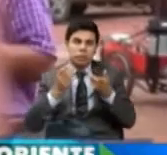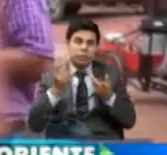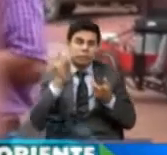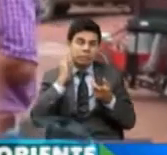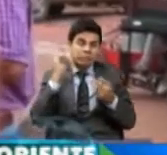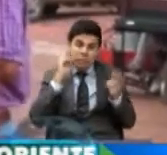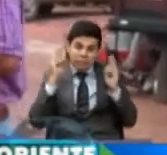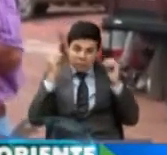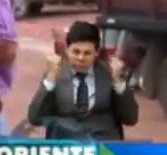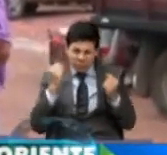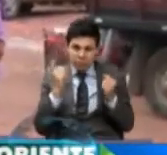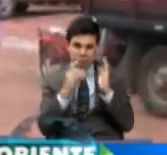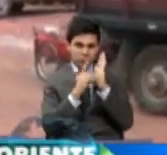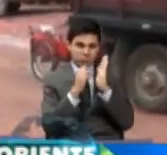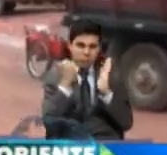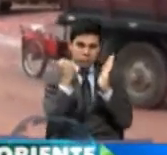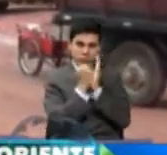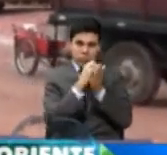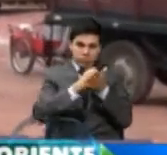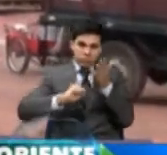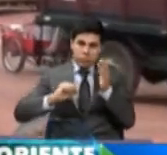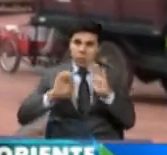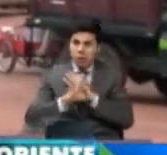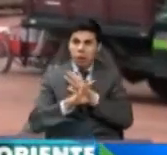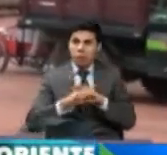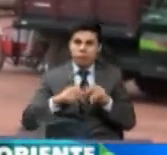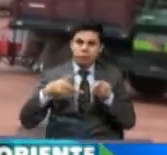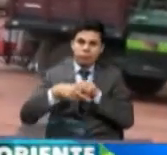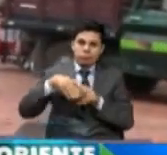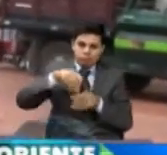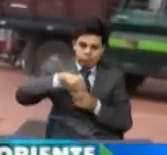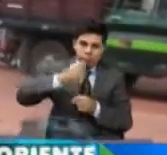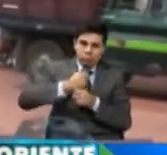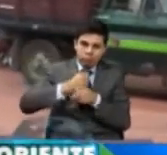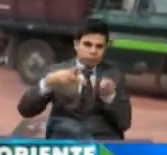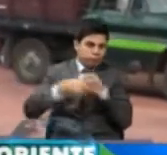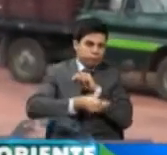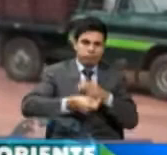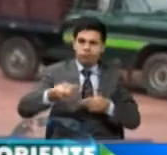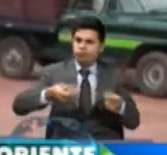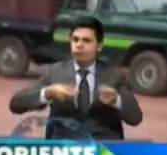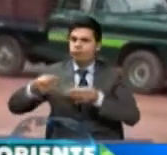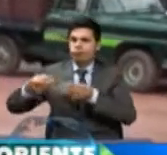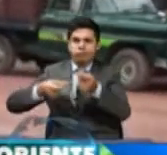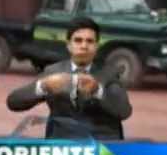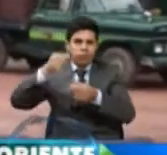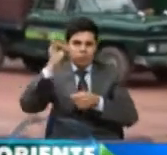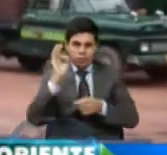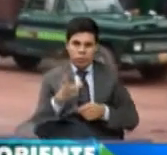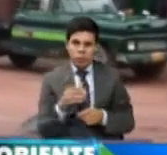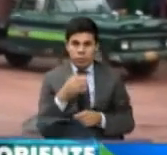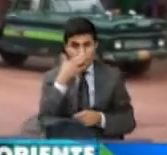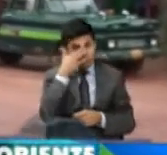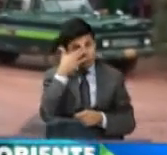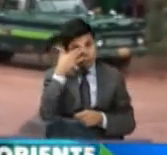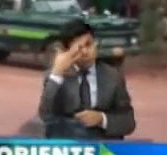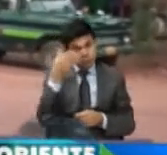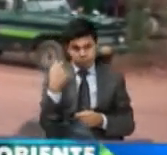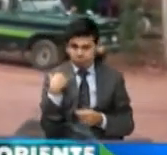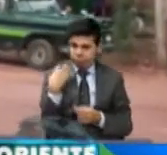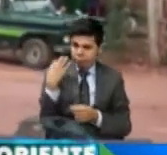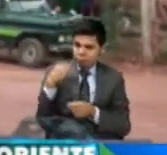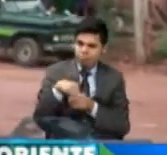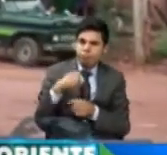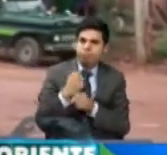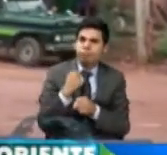Si el decreto no se deroga, los despidos de empleados en la ladrillera serán inminentes. Entonces, pues, a mí no me dan trabajo